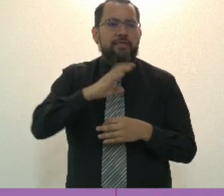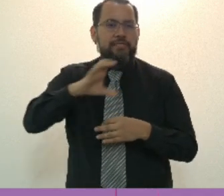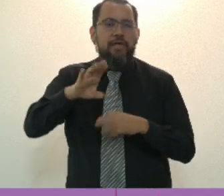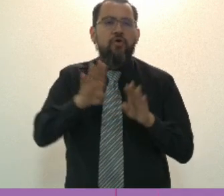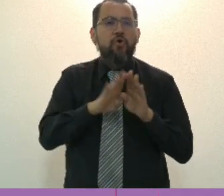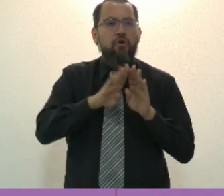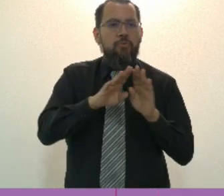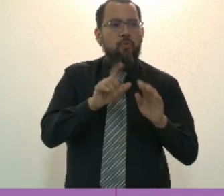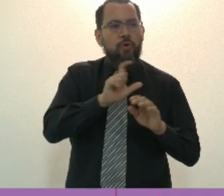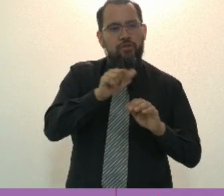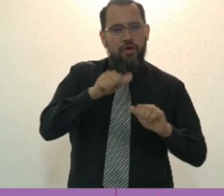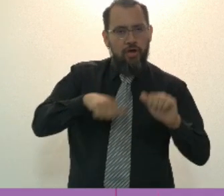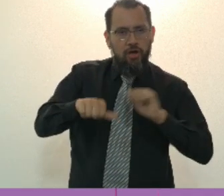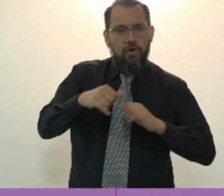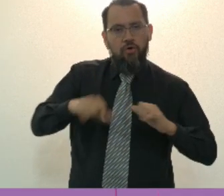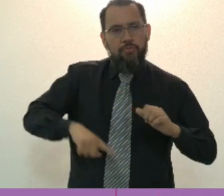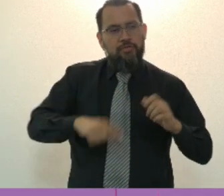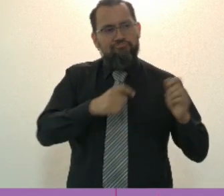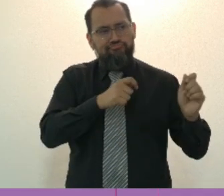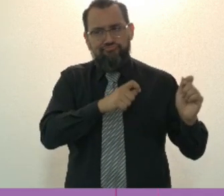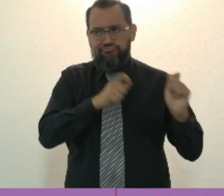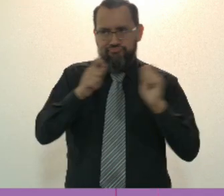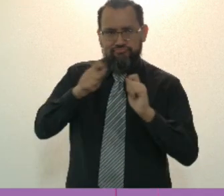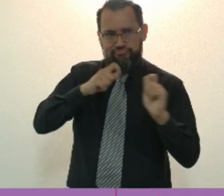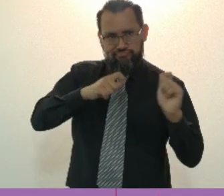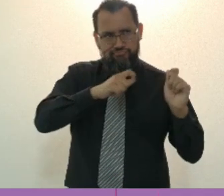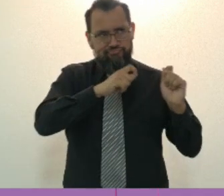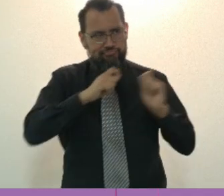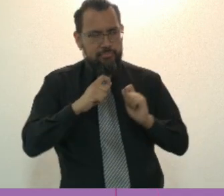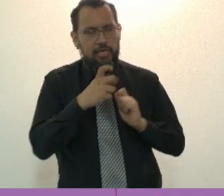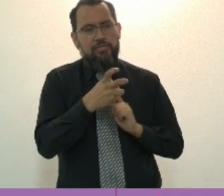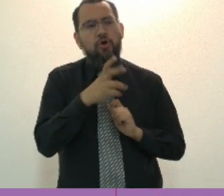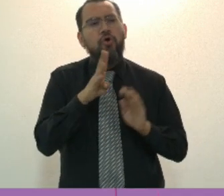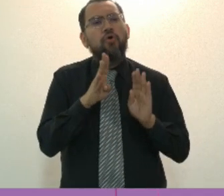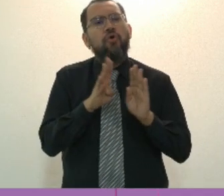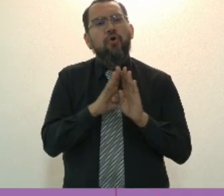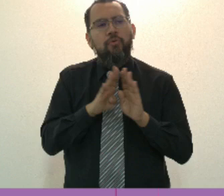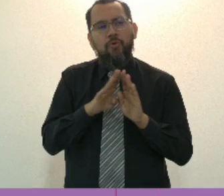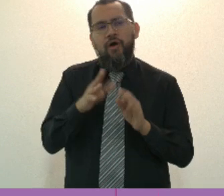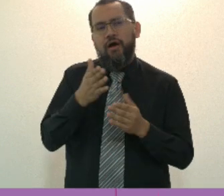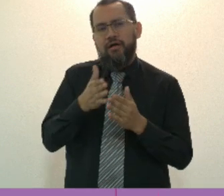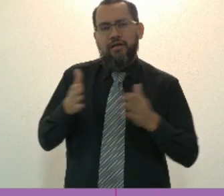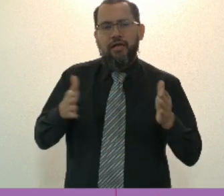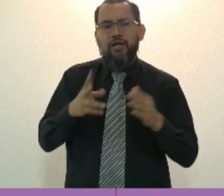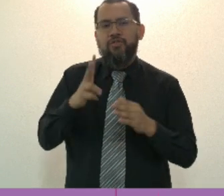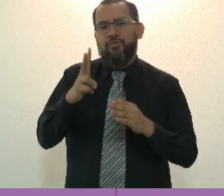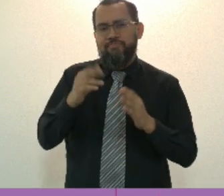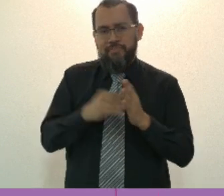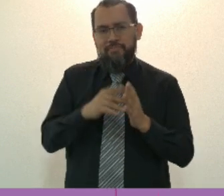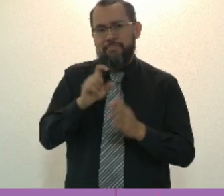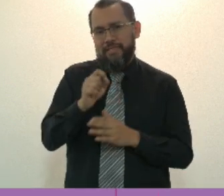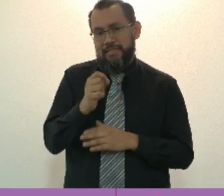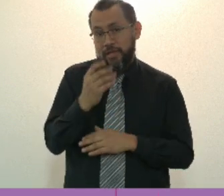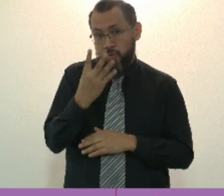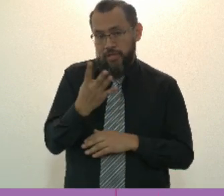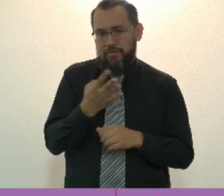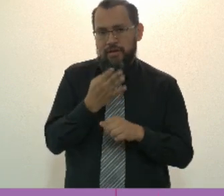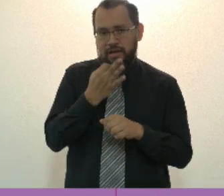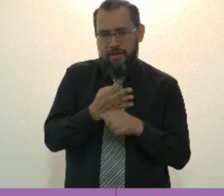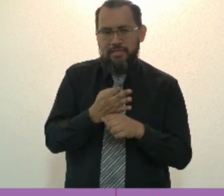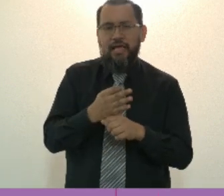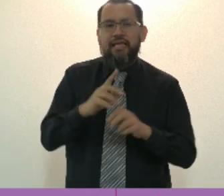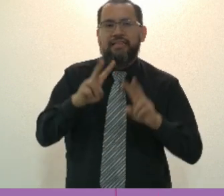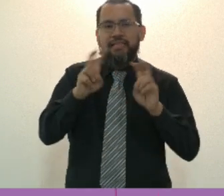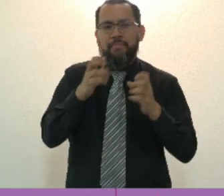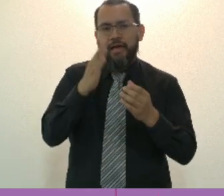entrega-recepción en el marco del evento conmemorativo del Día Internacional de los Archivos 2024, Archivos y